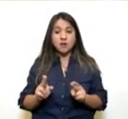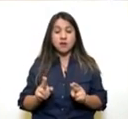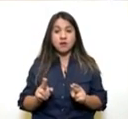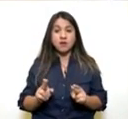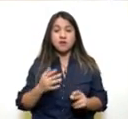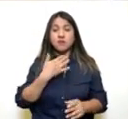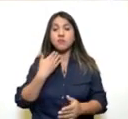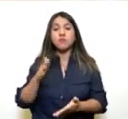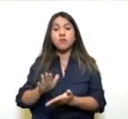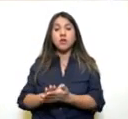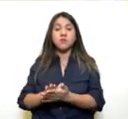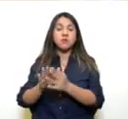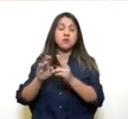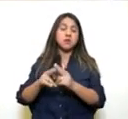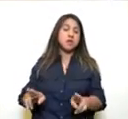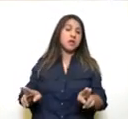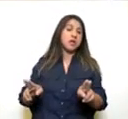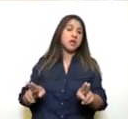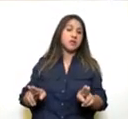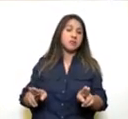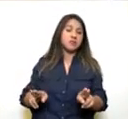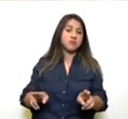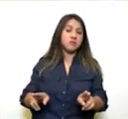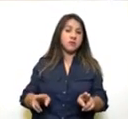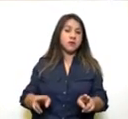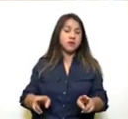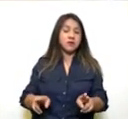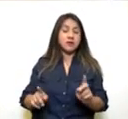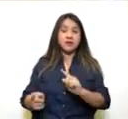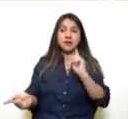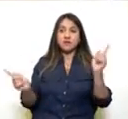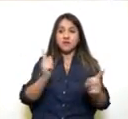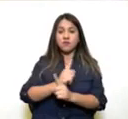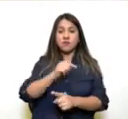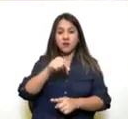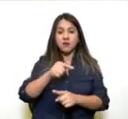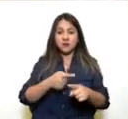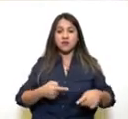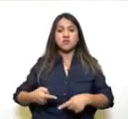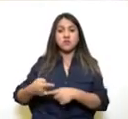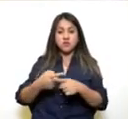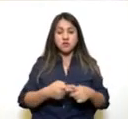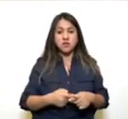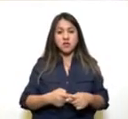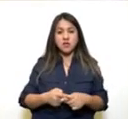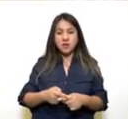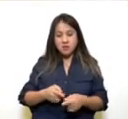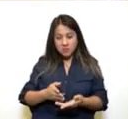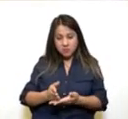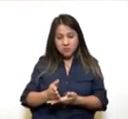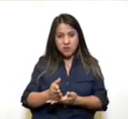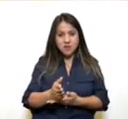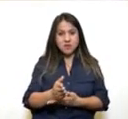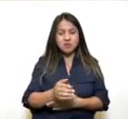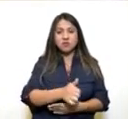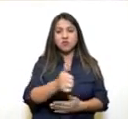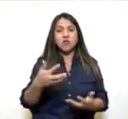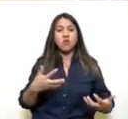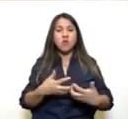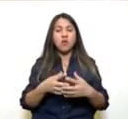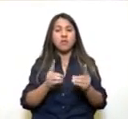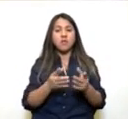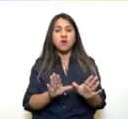morirme tranquila y transformar esta sociedad por esa línea creo